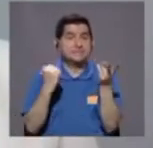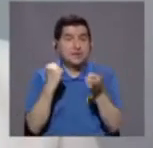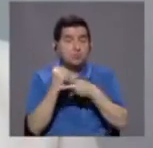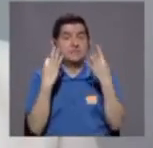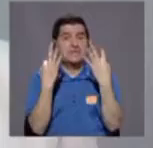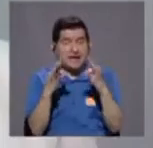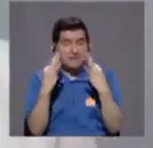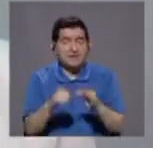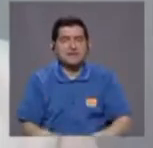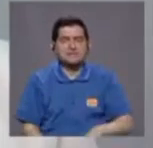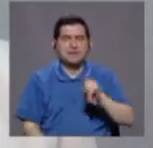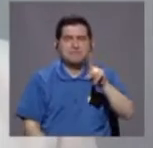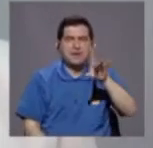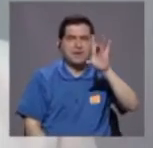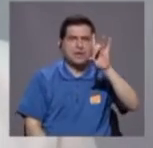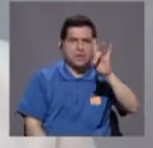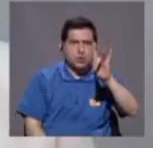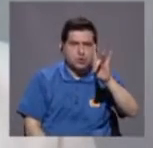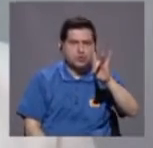en